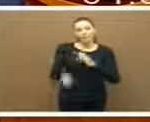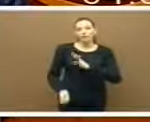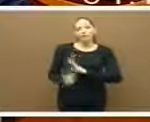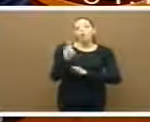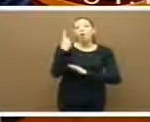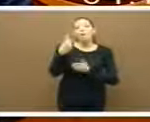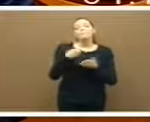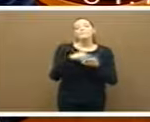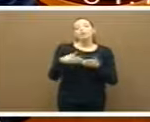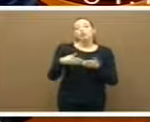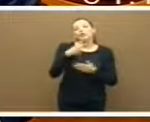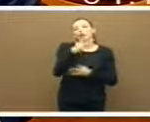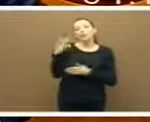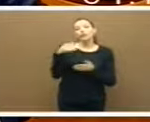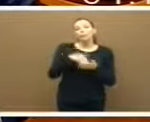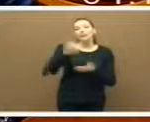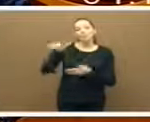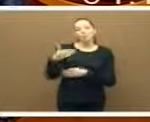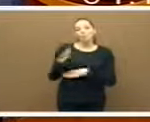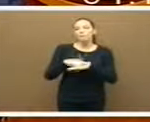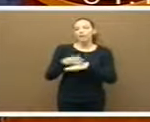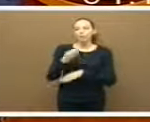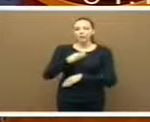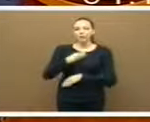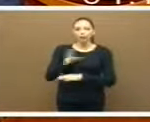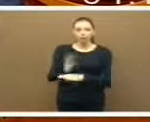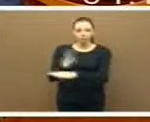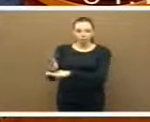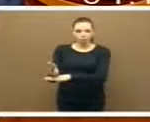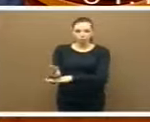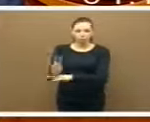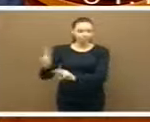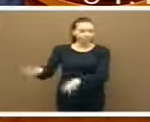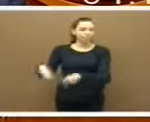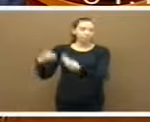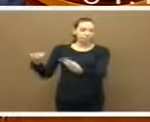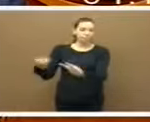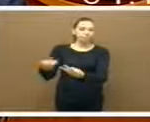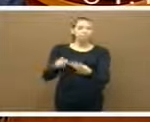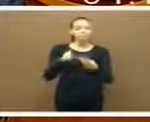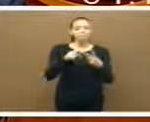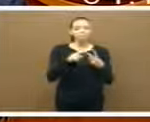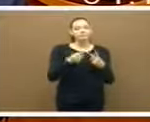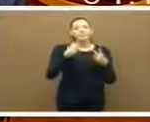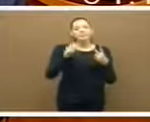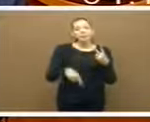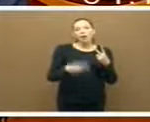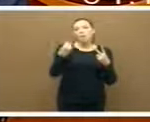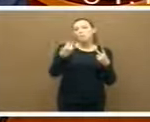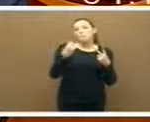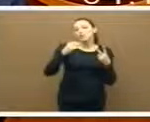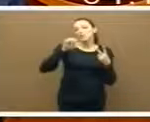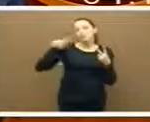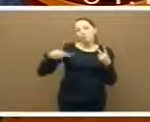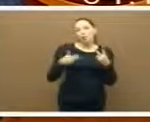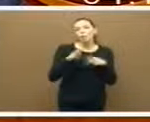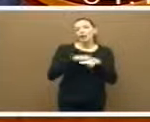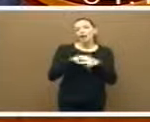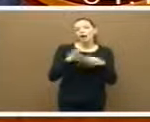euros para el Fondo de Cooperación Municipal. Otra enmienda que con 1 millón de euros para el Fondo de Cooperación de